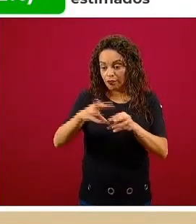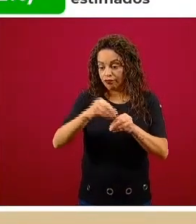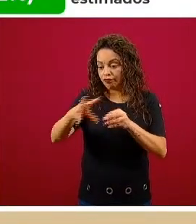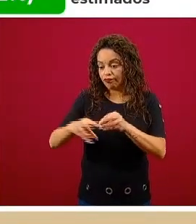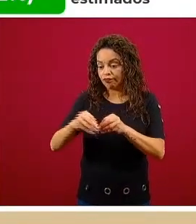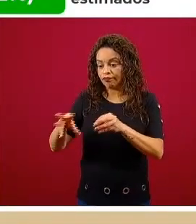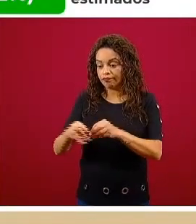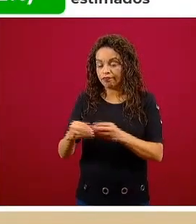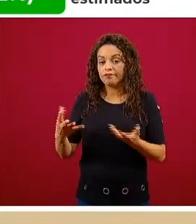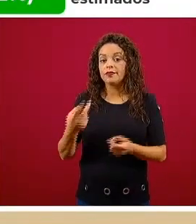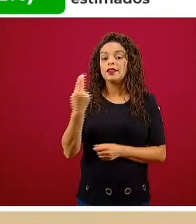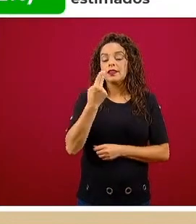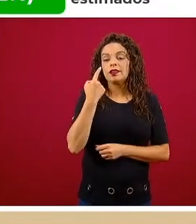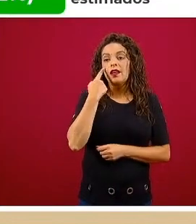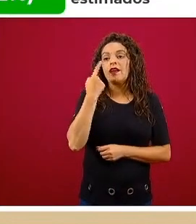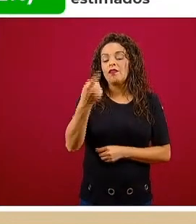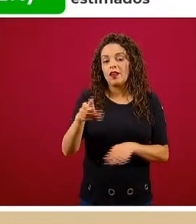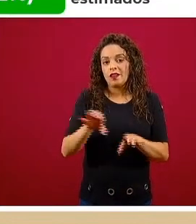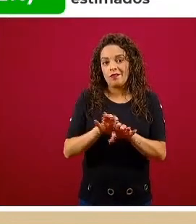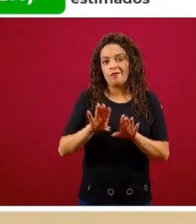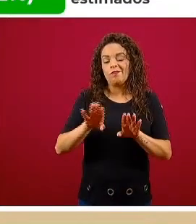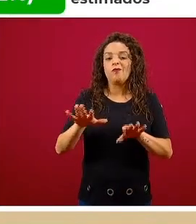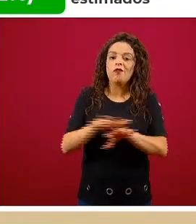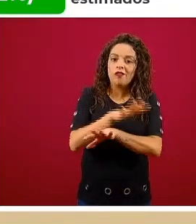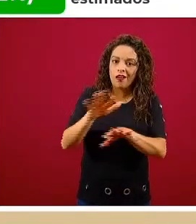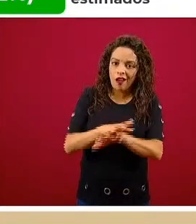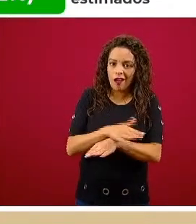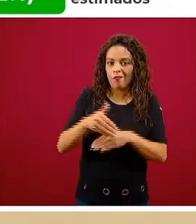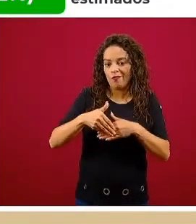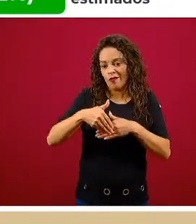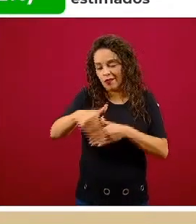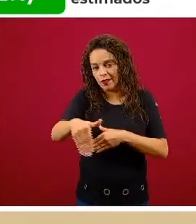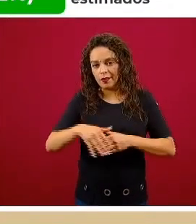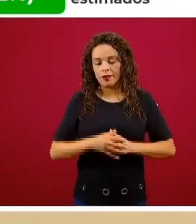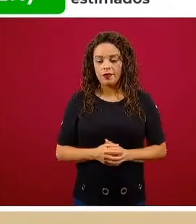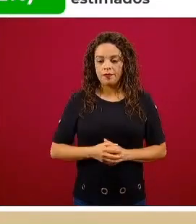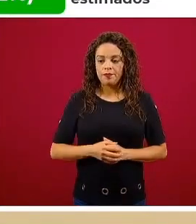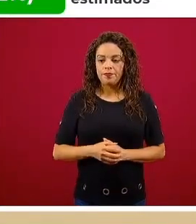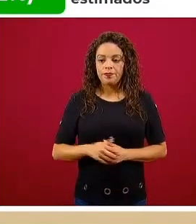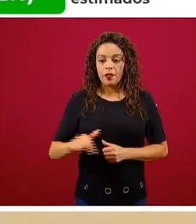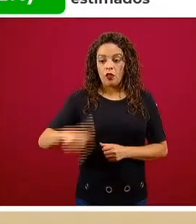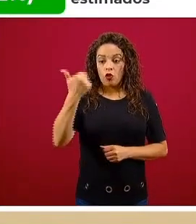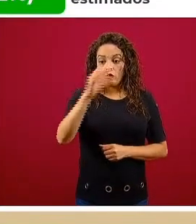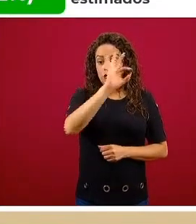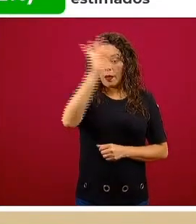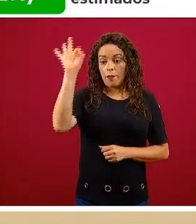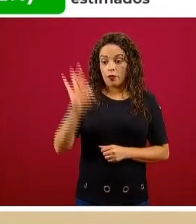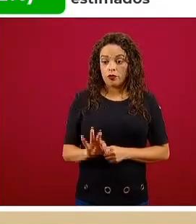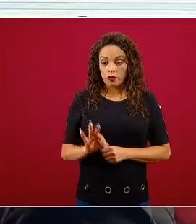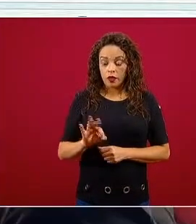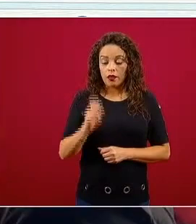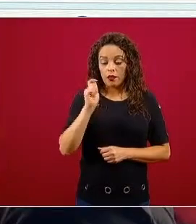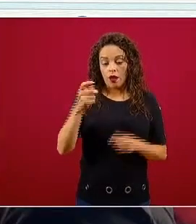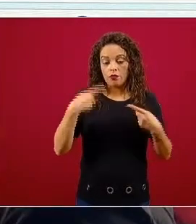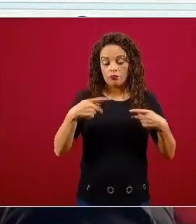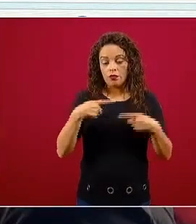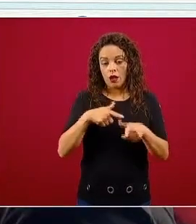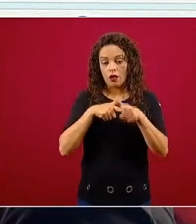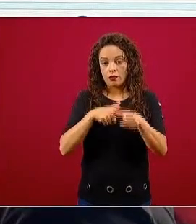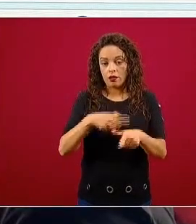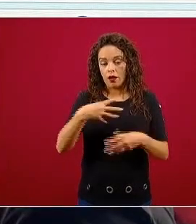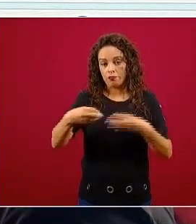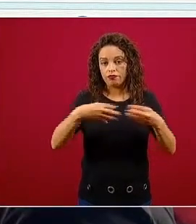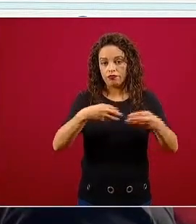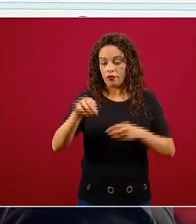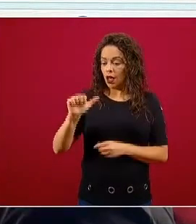esta semana que tenemos por delante. La epidemia activa, 12%, un poco por encima de la media